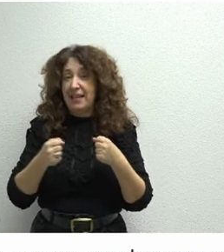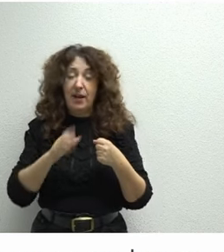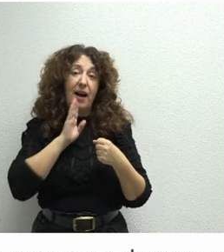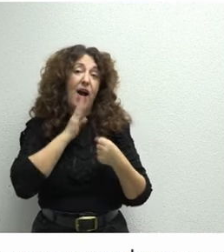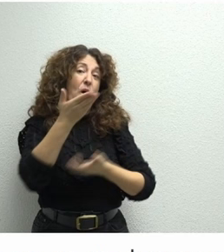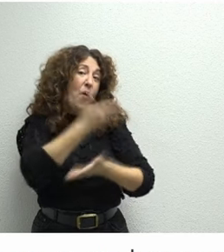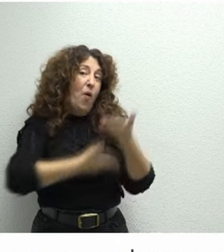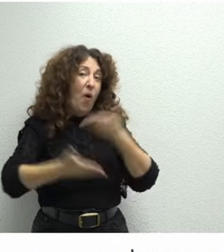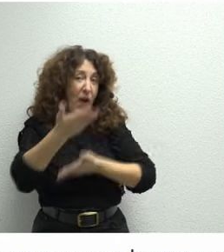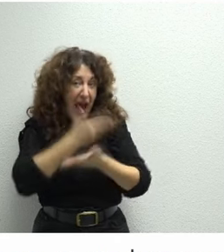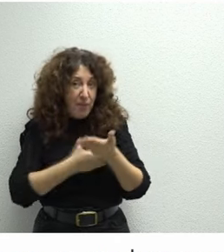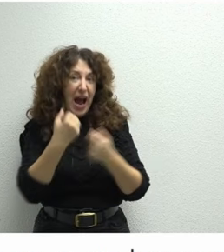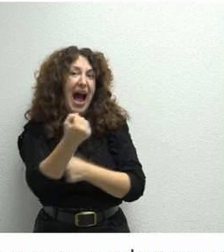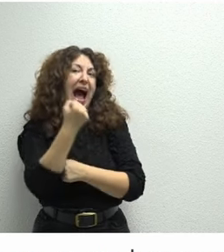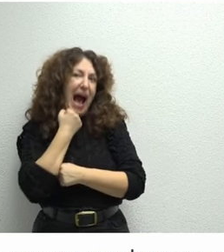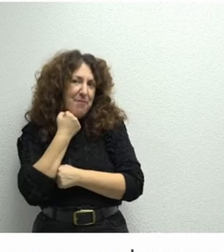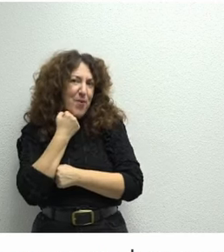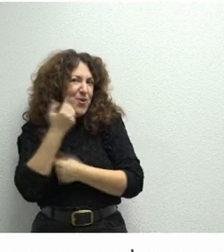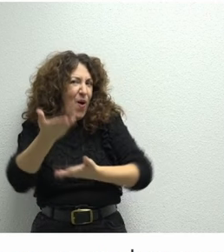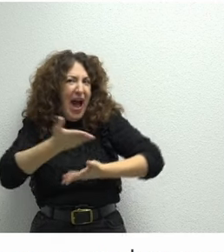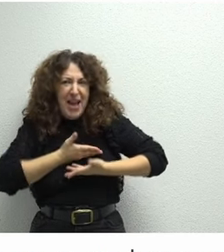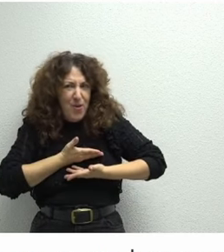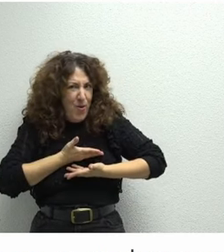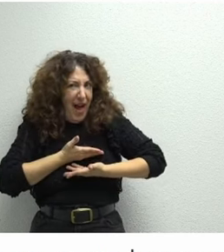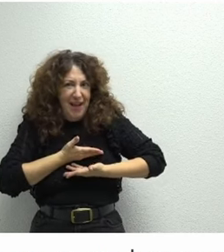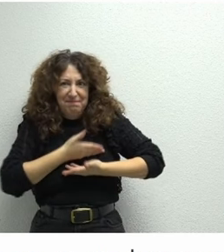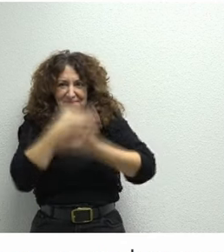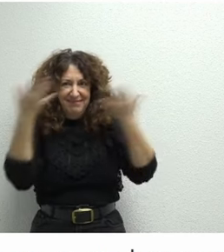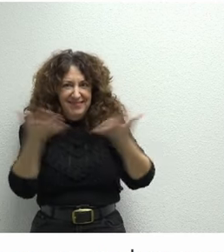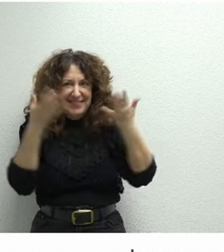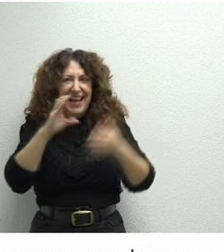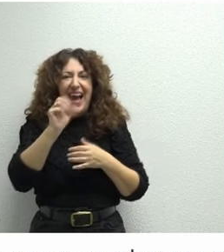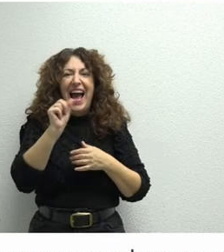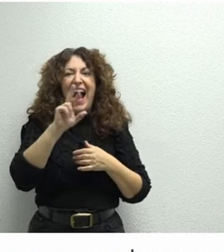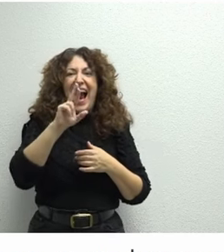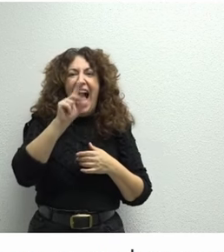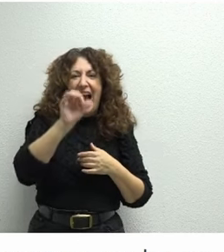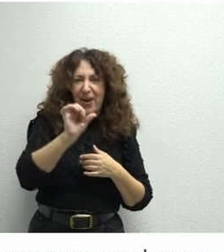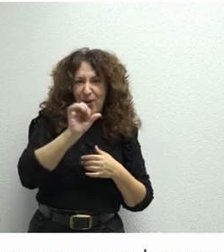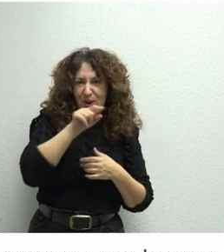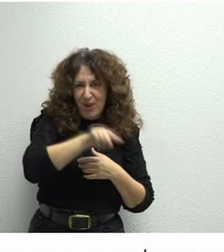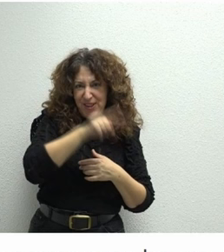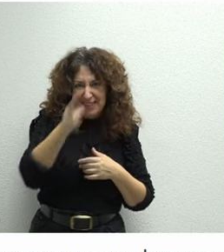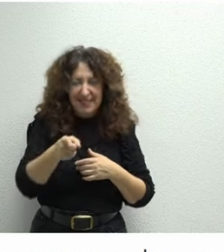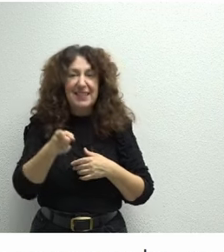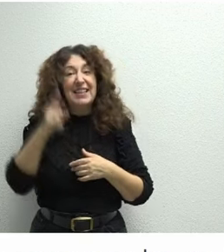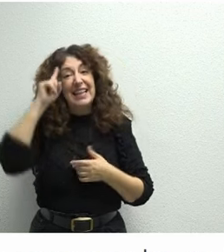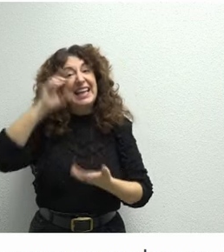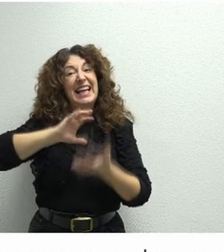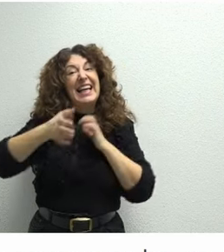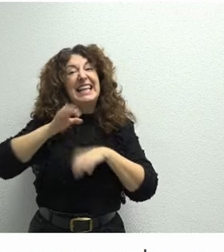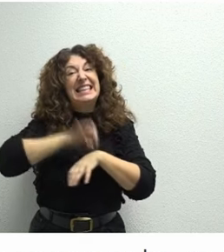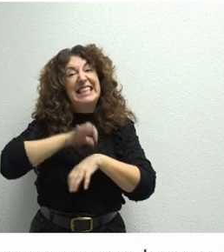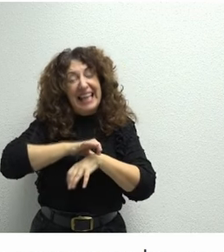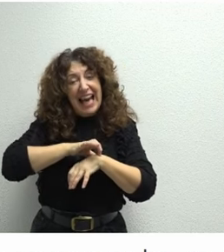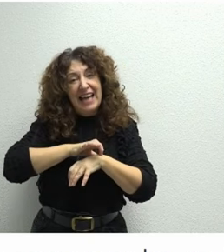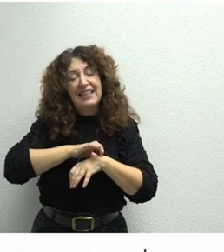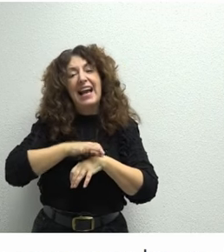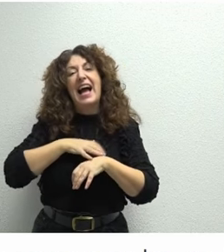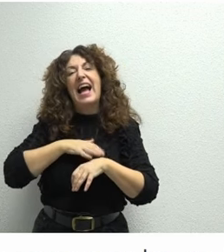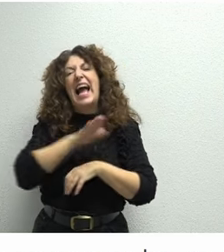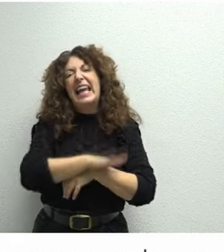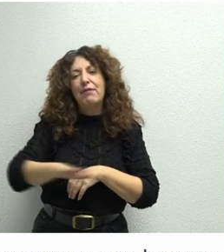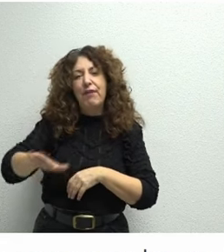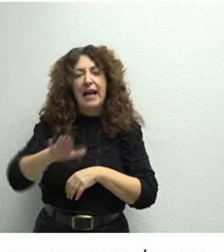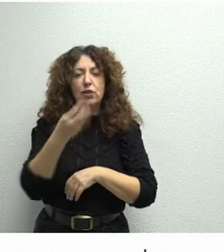predisposición apoyo ayuda y no sé qué más decir de de Carlos y maz eh psiquiatra la unidad infanto Juvenil y de eh